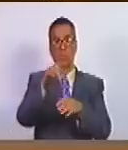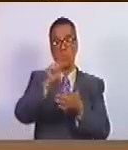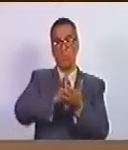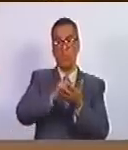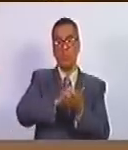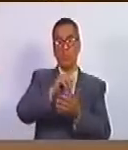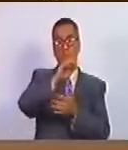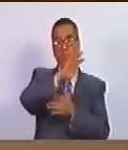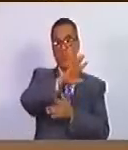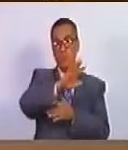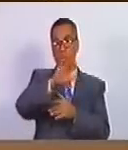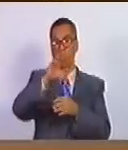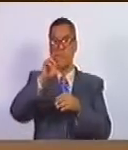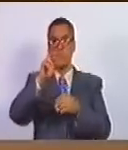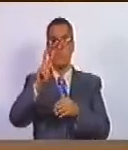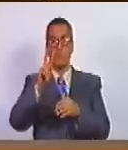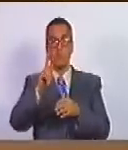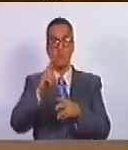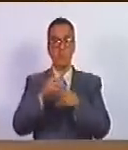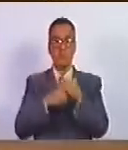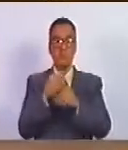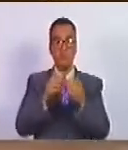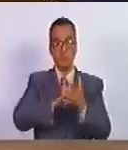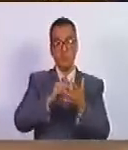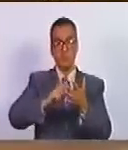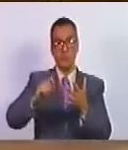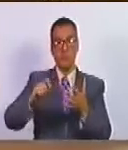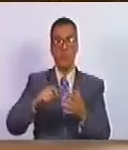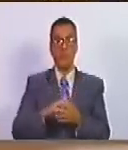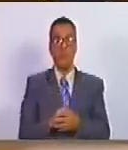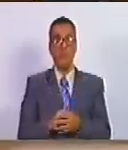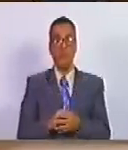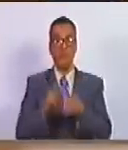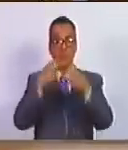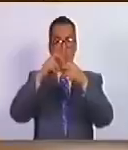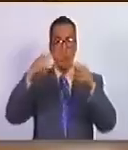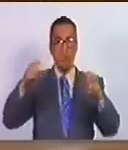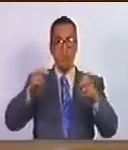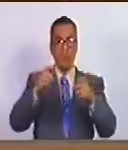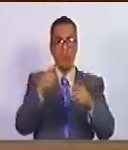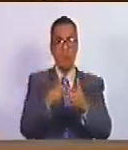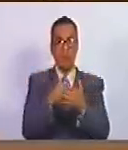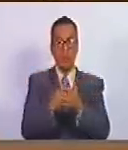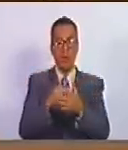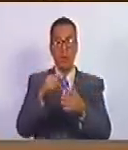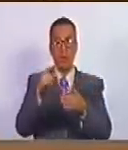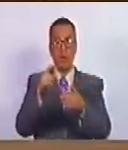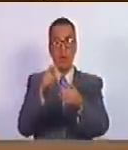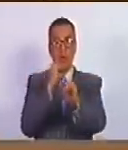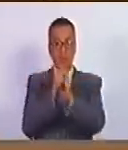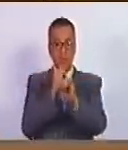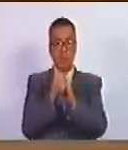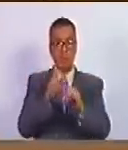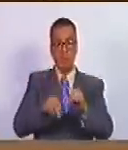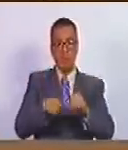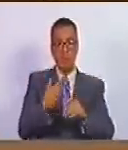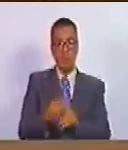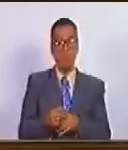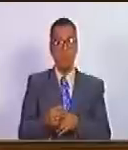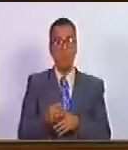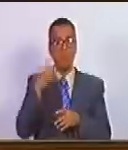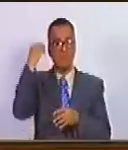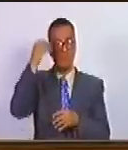artículo 52, el cual queda redactado en los siguientes términos. Epígrafe, timbre fiscal electrónico. Esto, señor presidente.